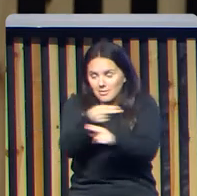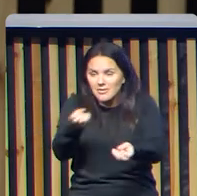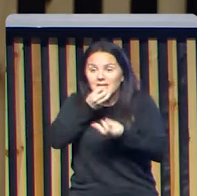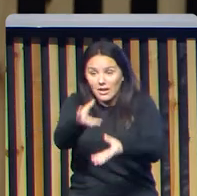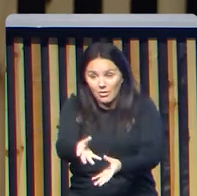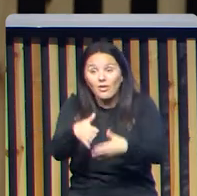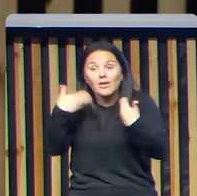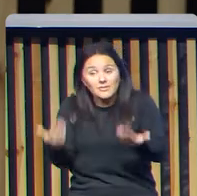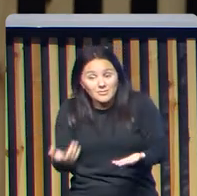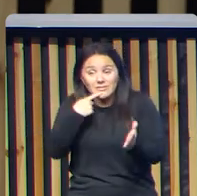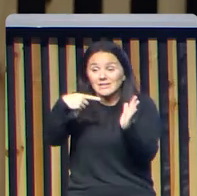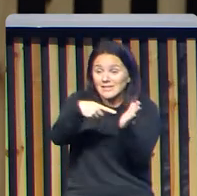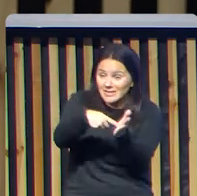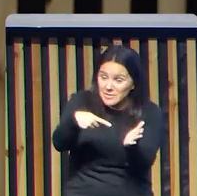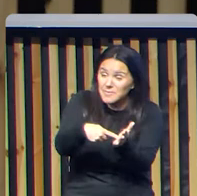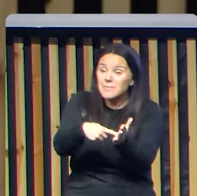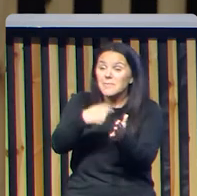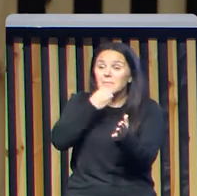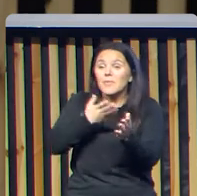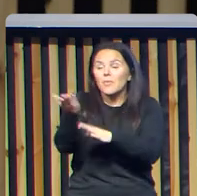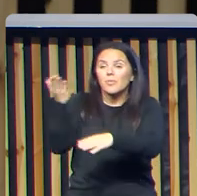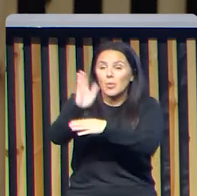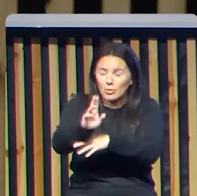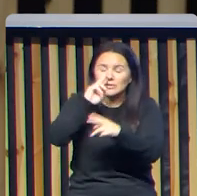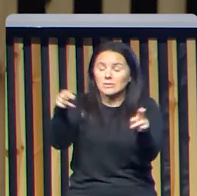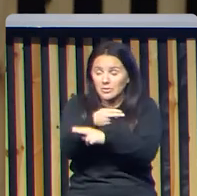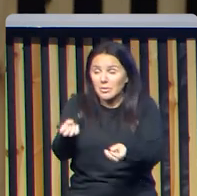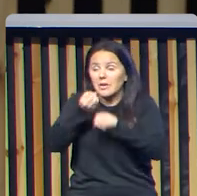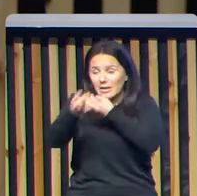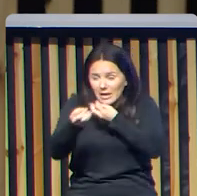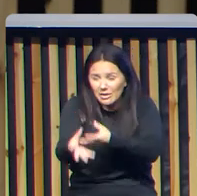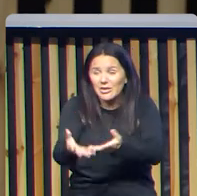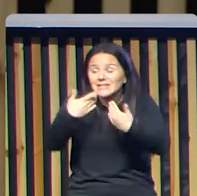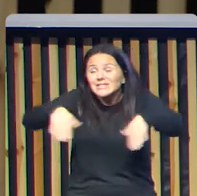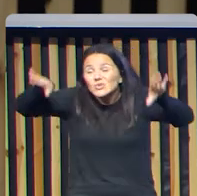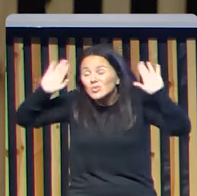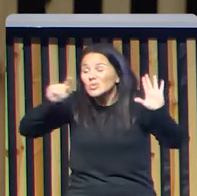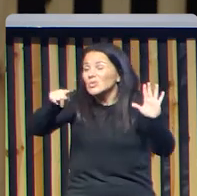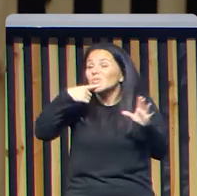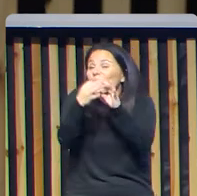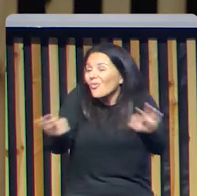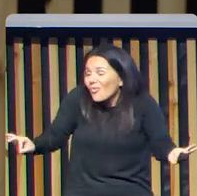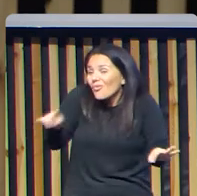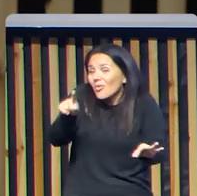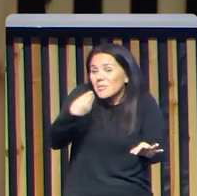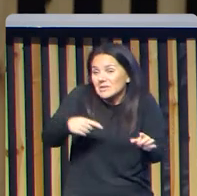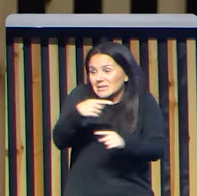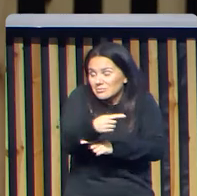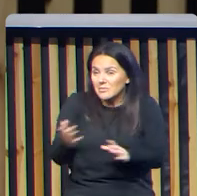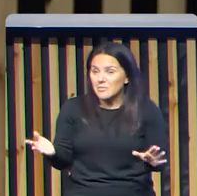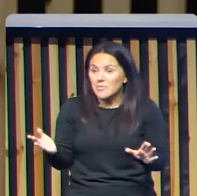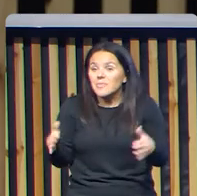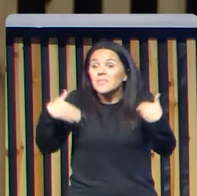declaración en cuyo caso este requerimiento tendrá la consideración de propuesta de invalidación de la declaración y se presumirá que usted Está conforme con la misma